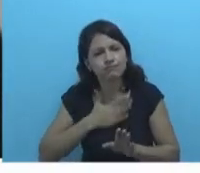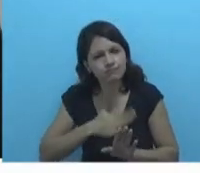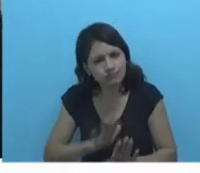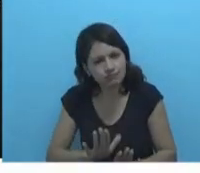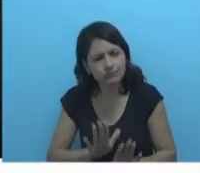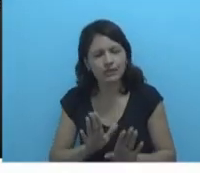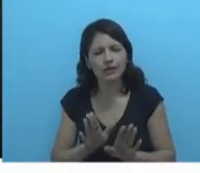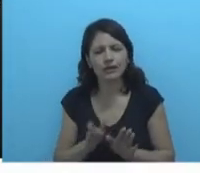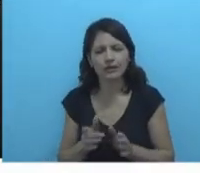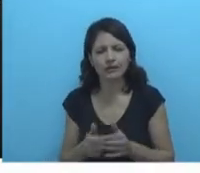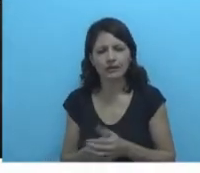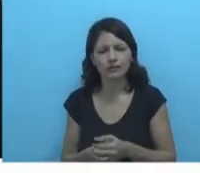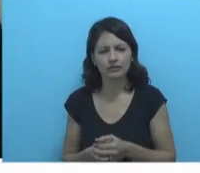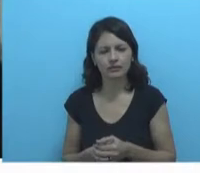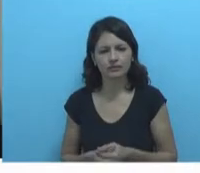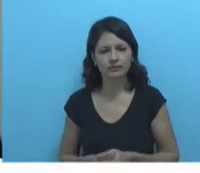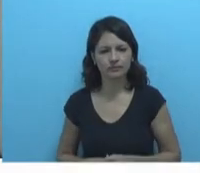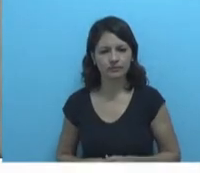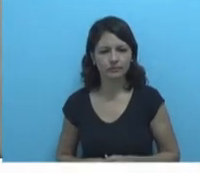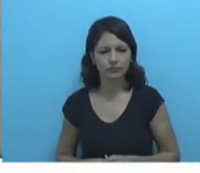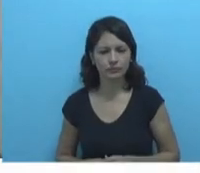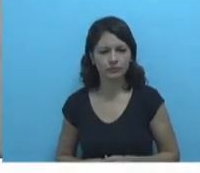por especulación política